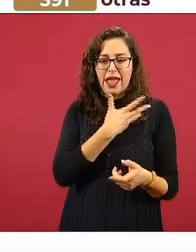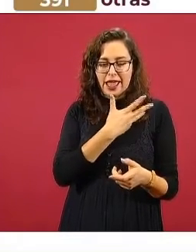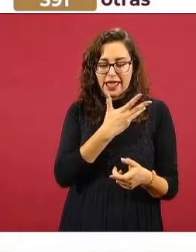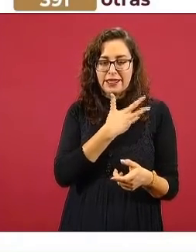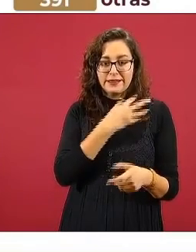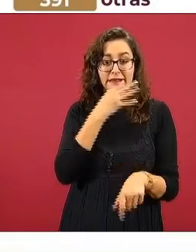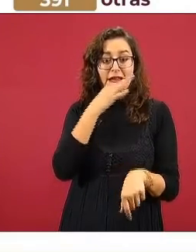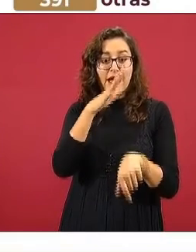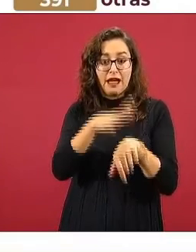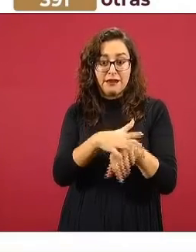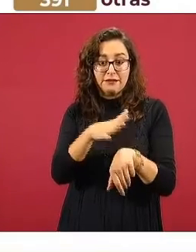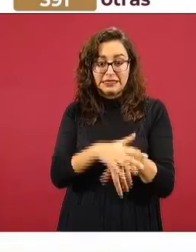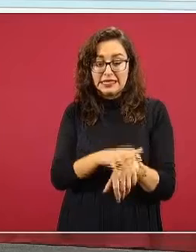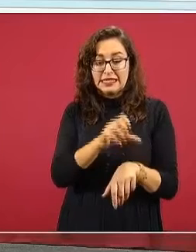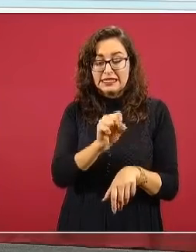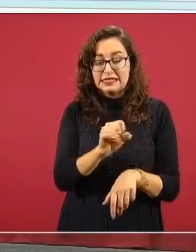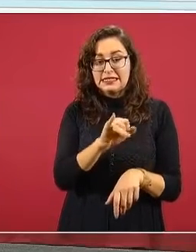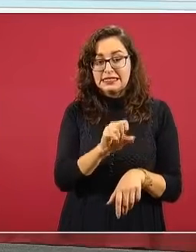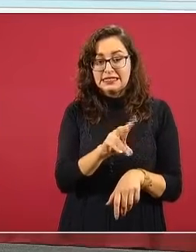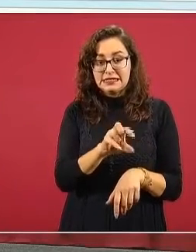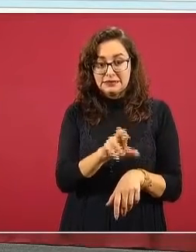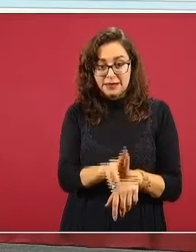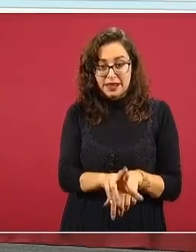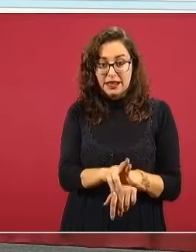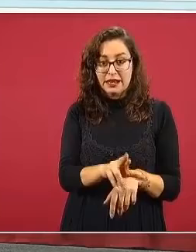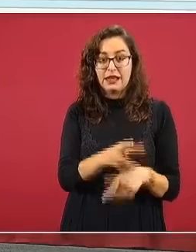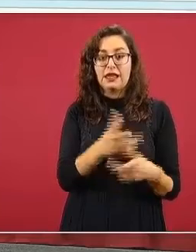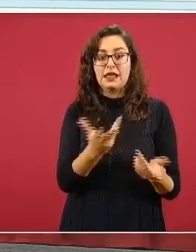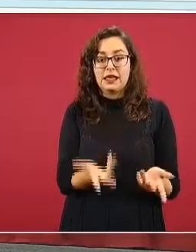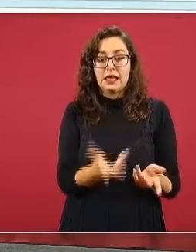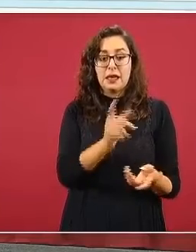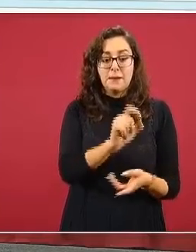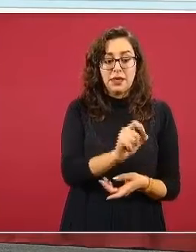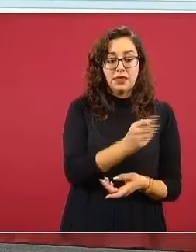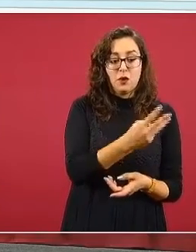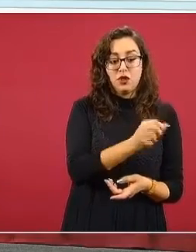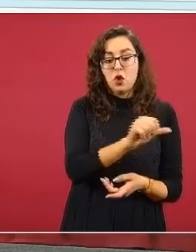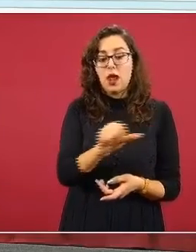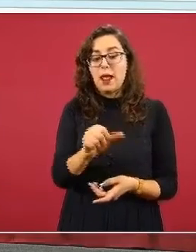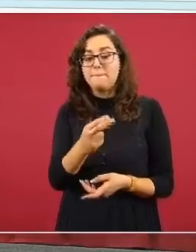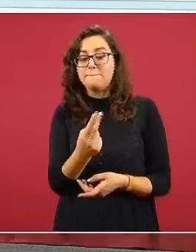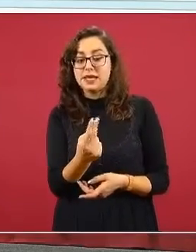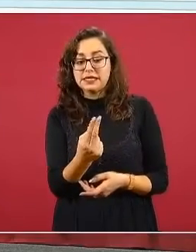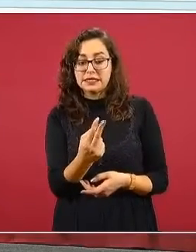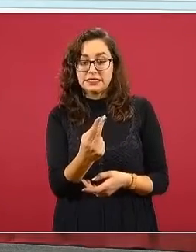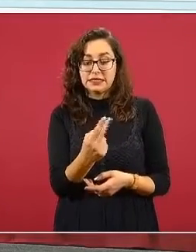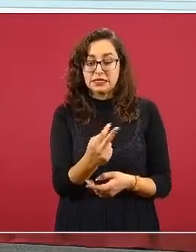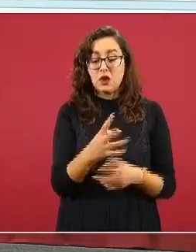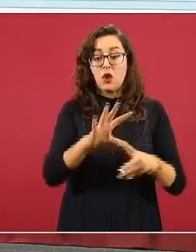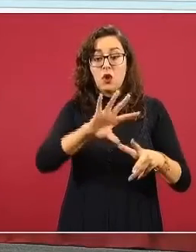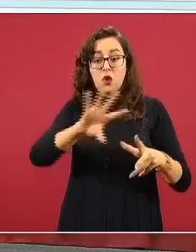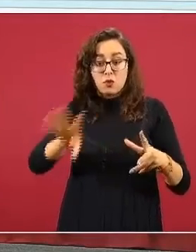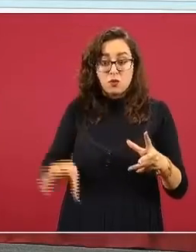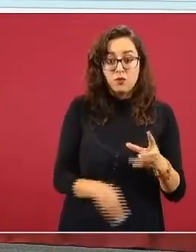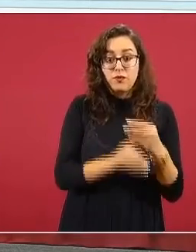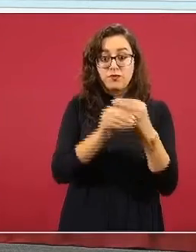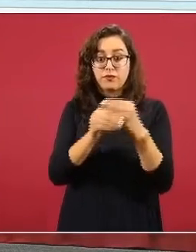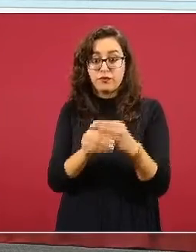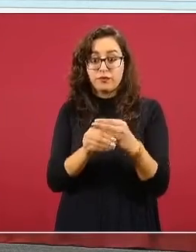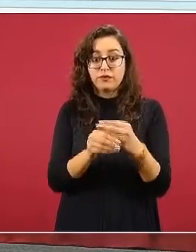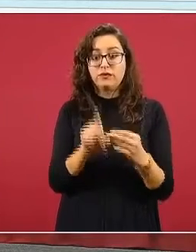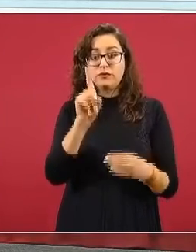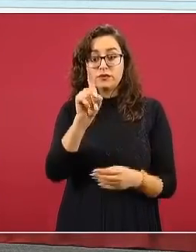plataforma del CISBER desde el corte del 24 al corte del 25, y entonces esta cifra se actualiza